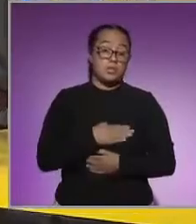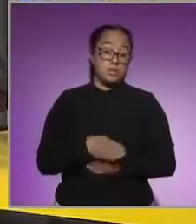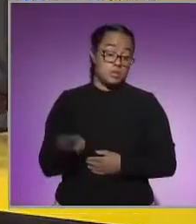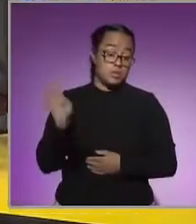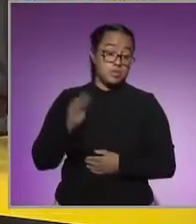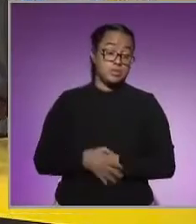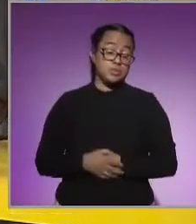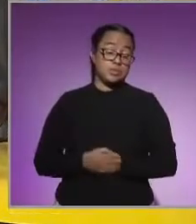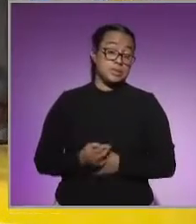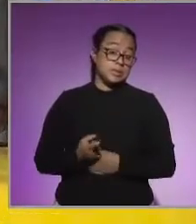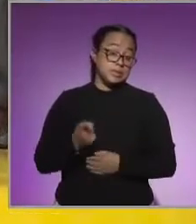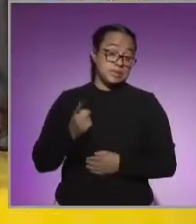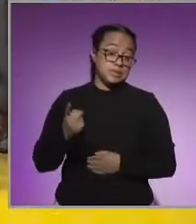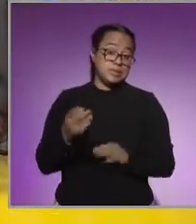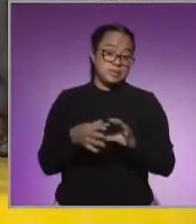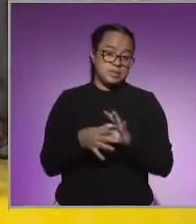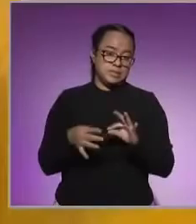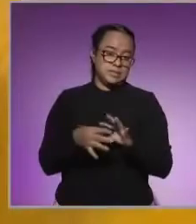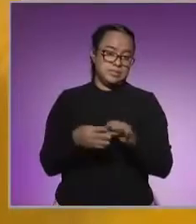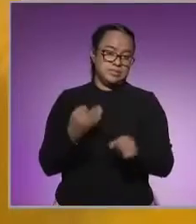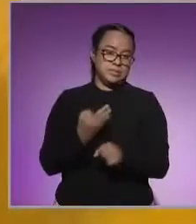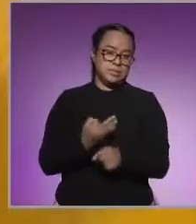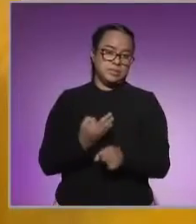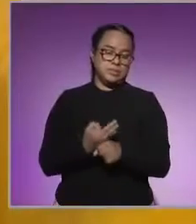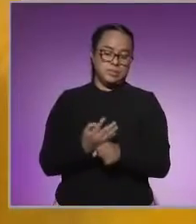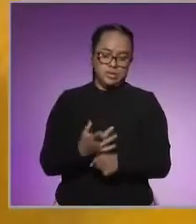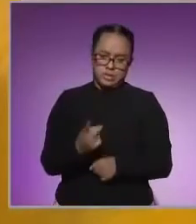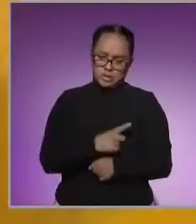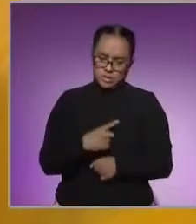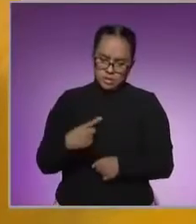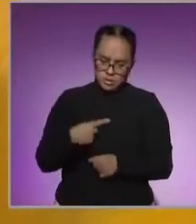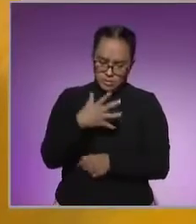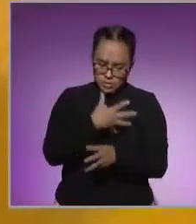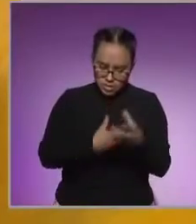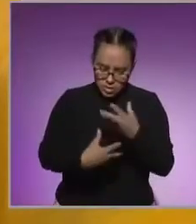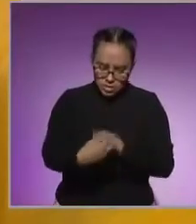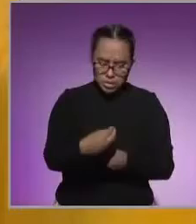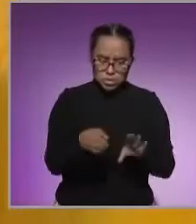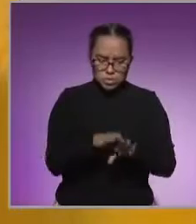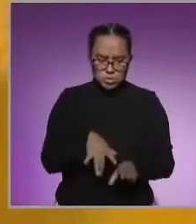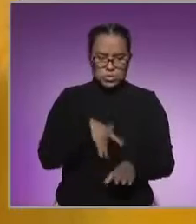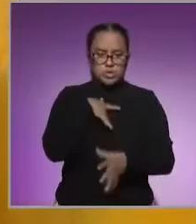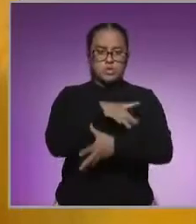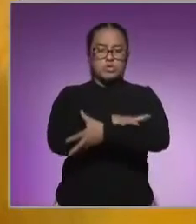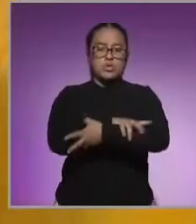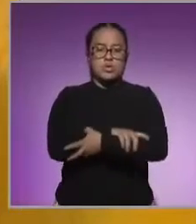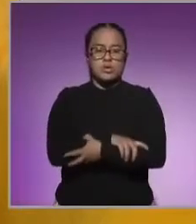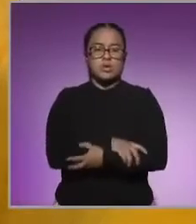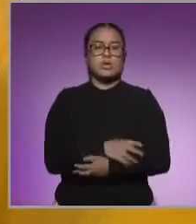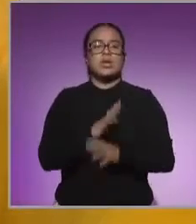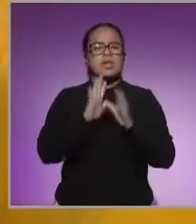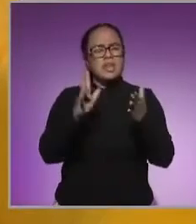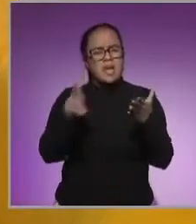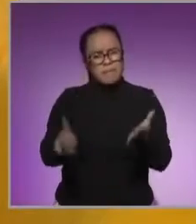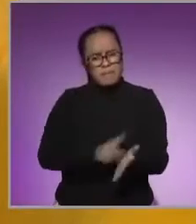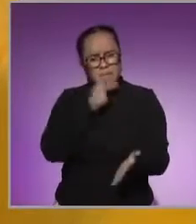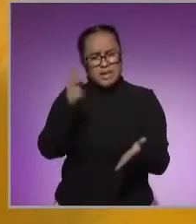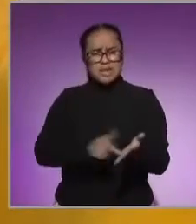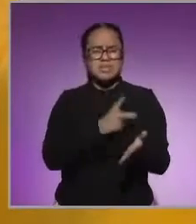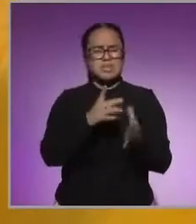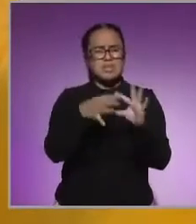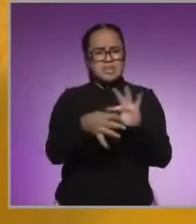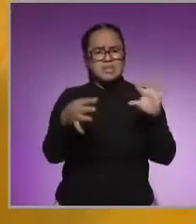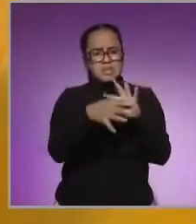después de este momento de empatía de solidaridad de amor como hemos dicho a lo largo